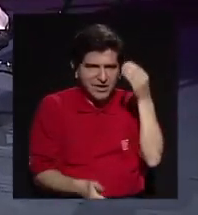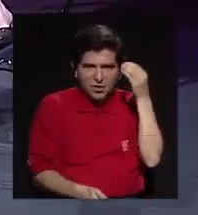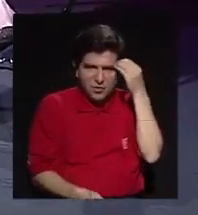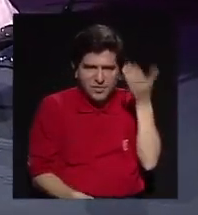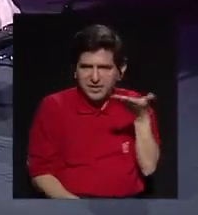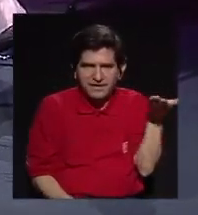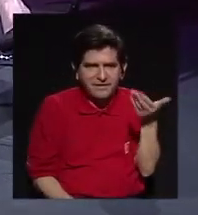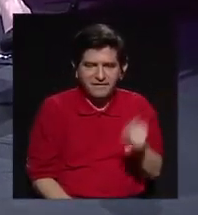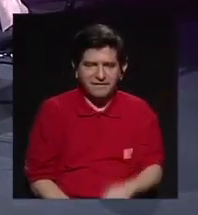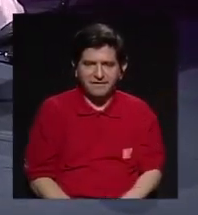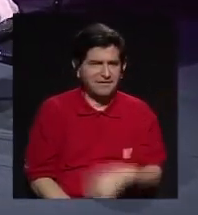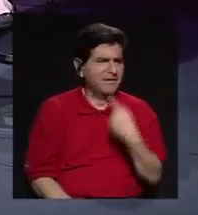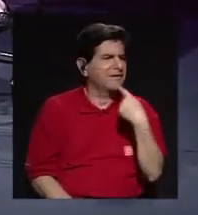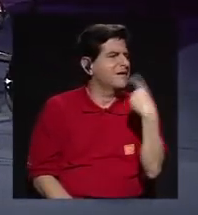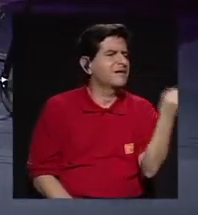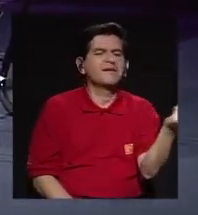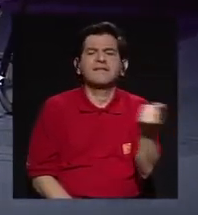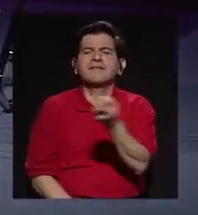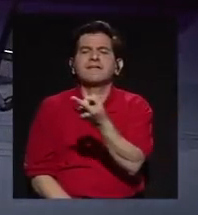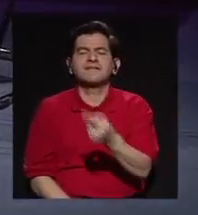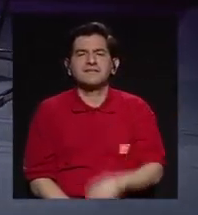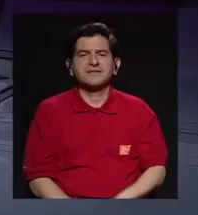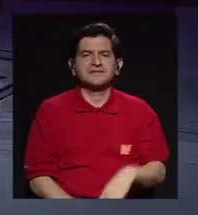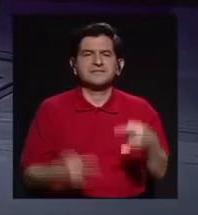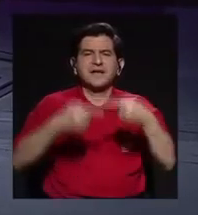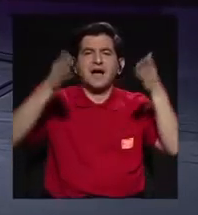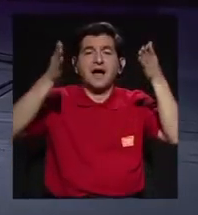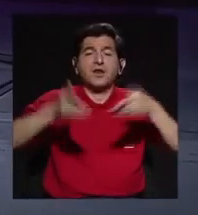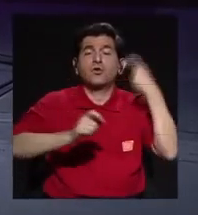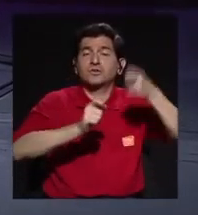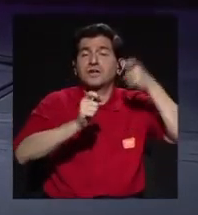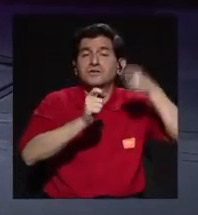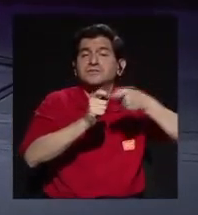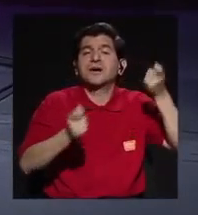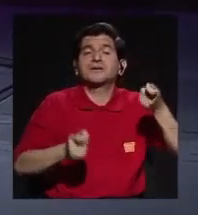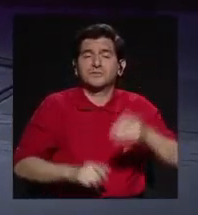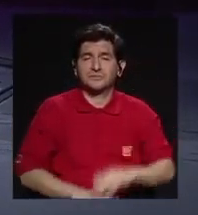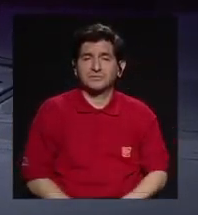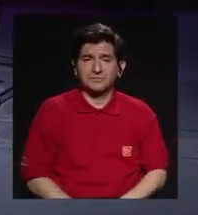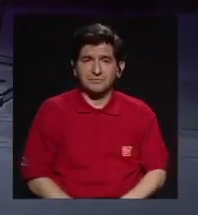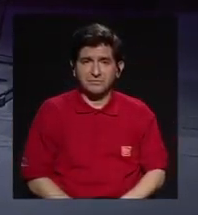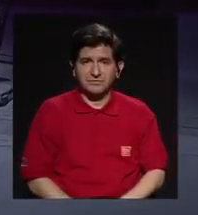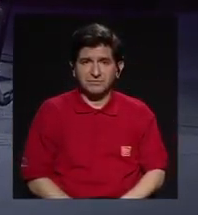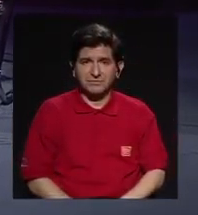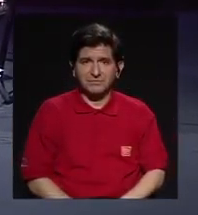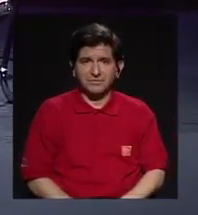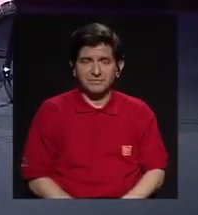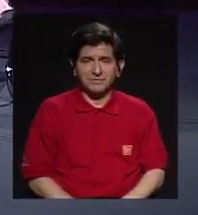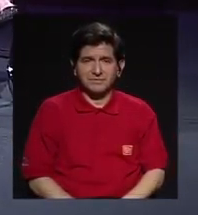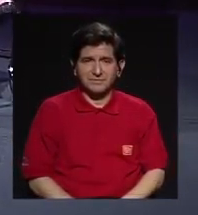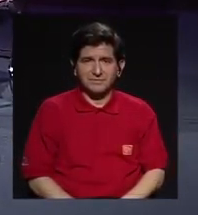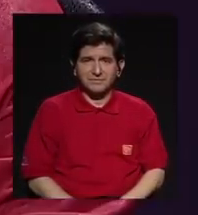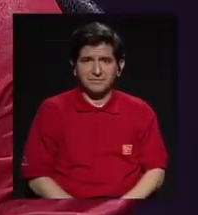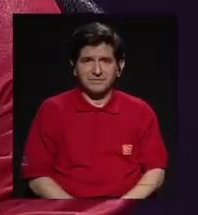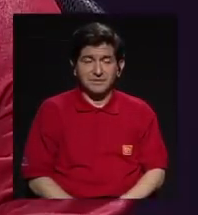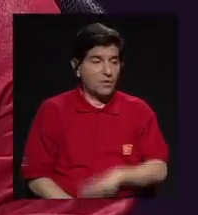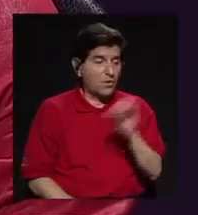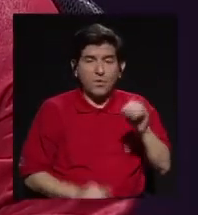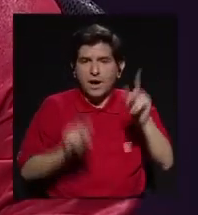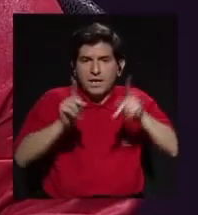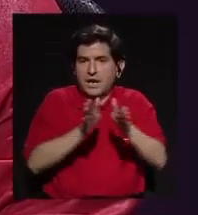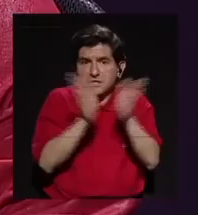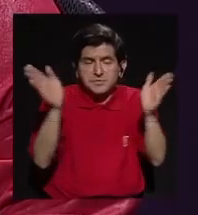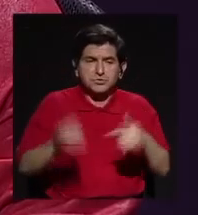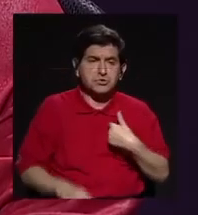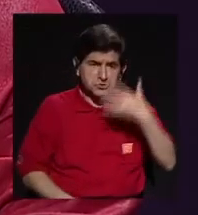diciéndole a su contrincante concretamente, ¿verdad? Creo yo que es hacia él o es hacia el público. O sea, no lo sé, creo que